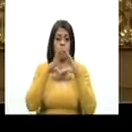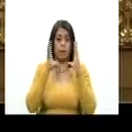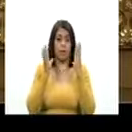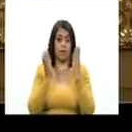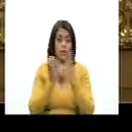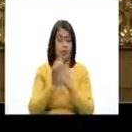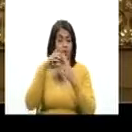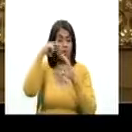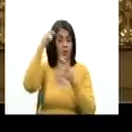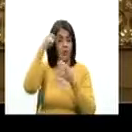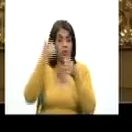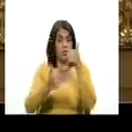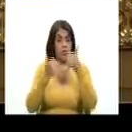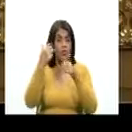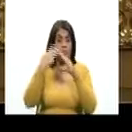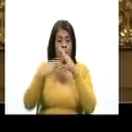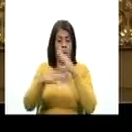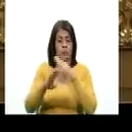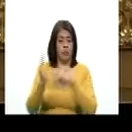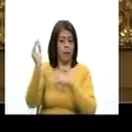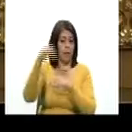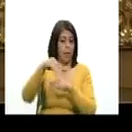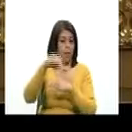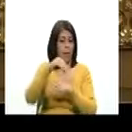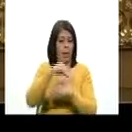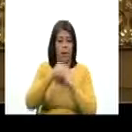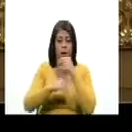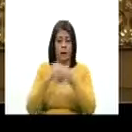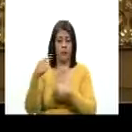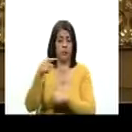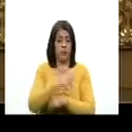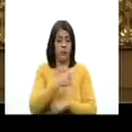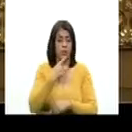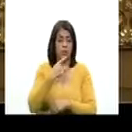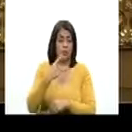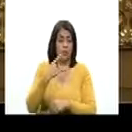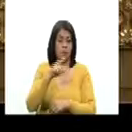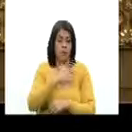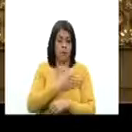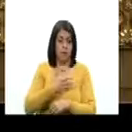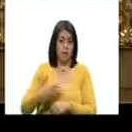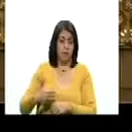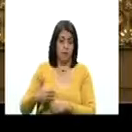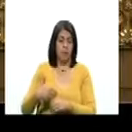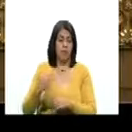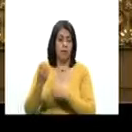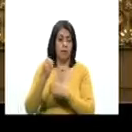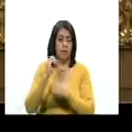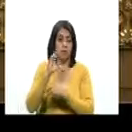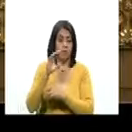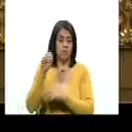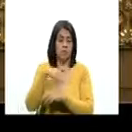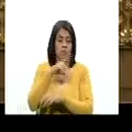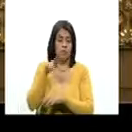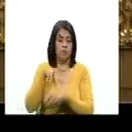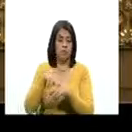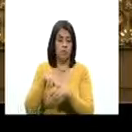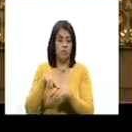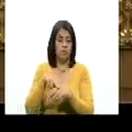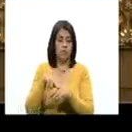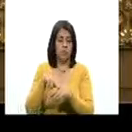virtual, ¿cuál es el mensaje que predomina? Como decía acá el presidente de la Asamblea,